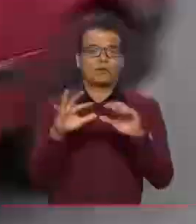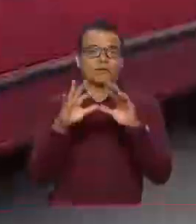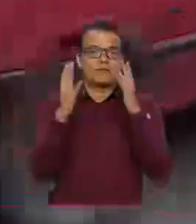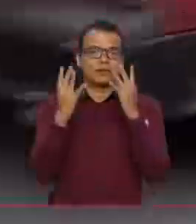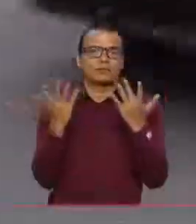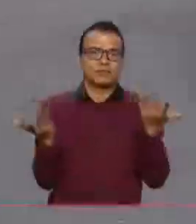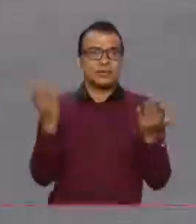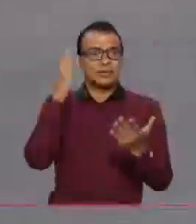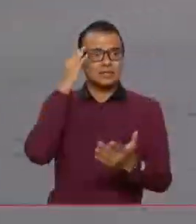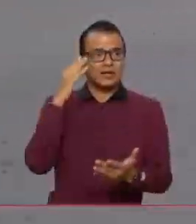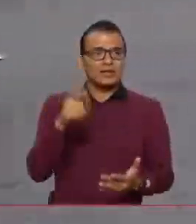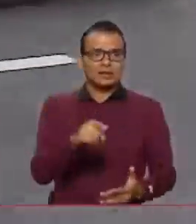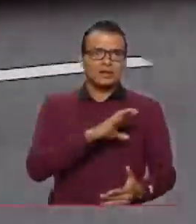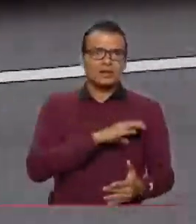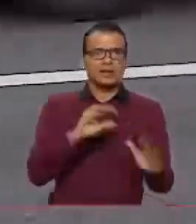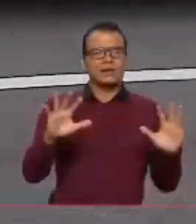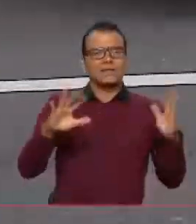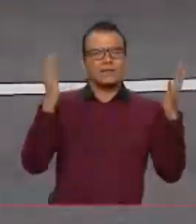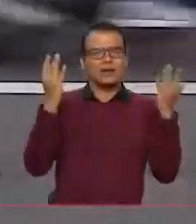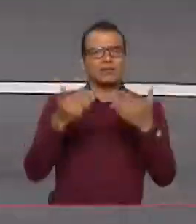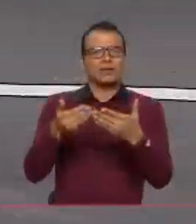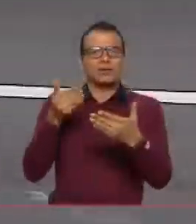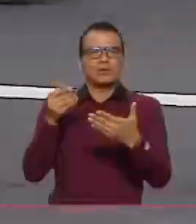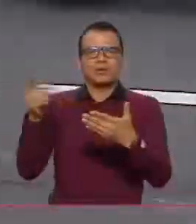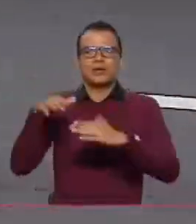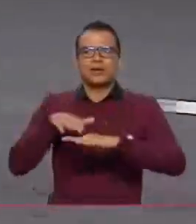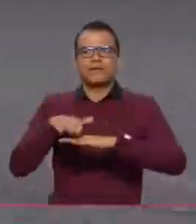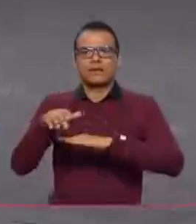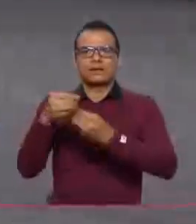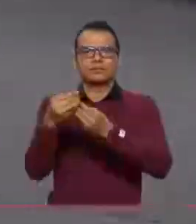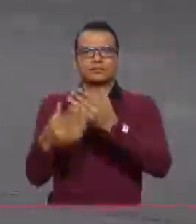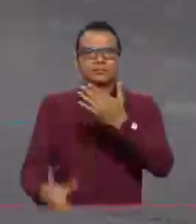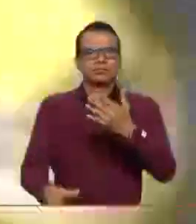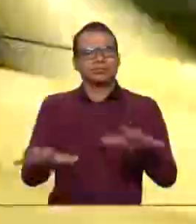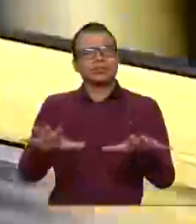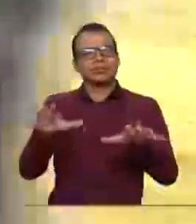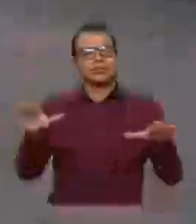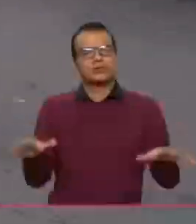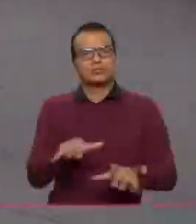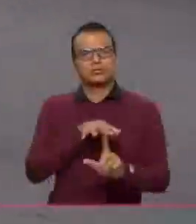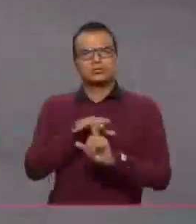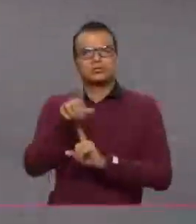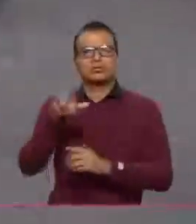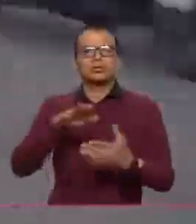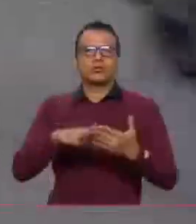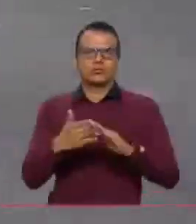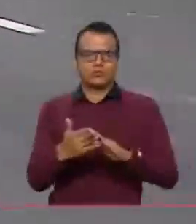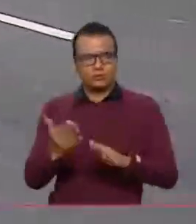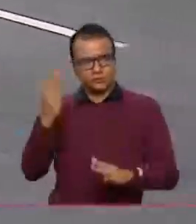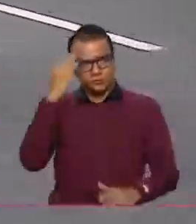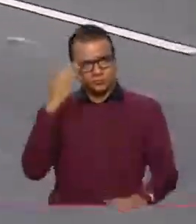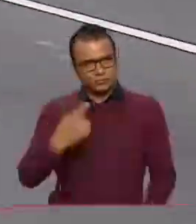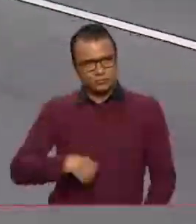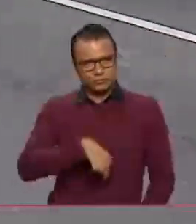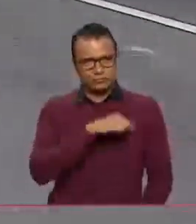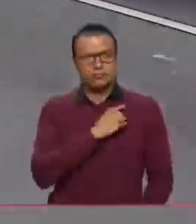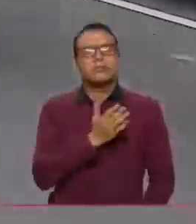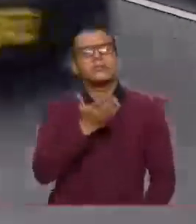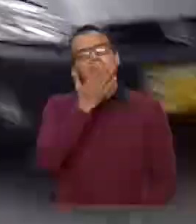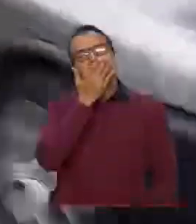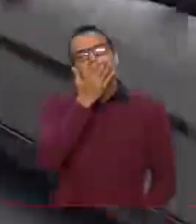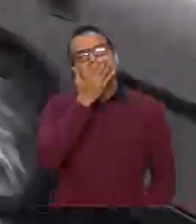Los efectos de la celebración de un evento de ciudad en donde la comunidad receptora no está